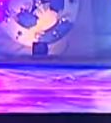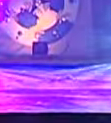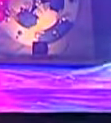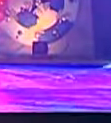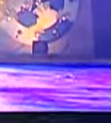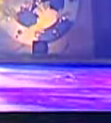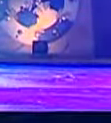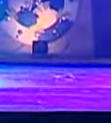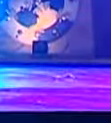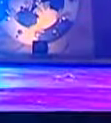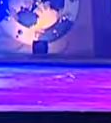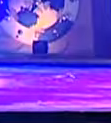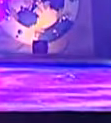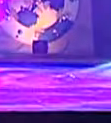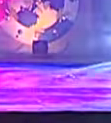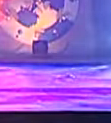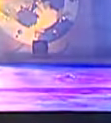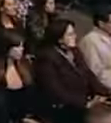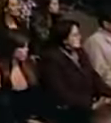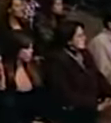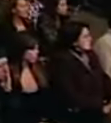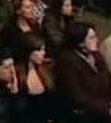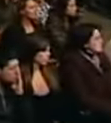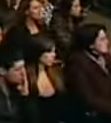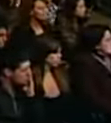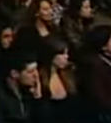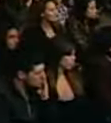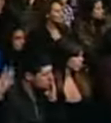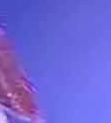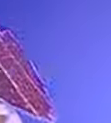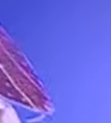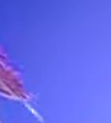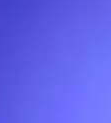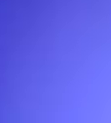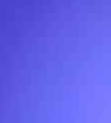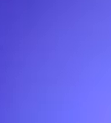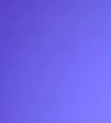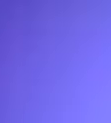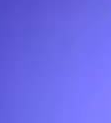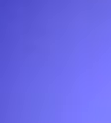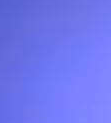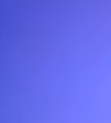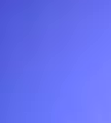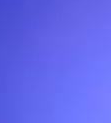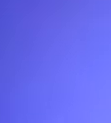fuerte. Así, muy bien. Por último, tenemos que oír ruido.